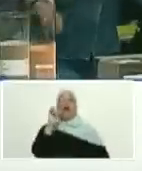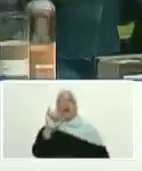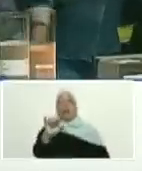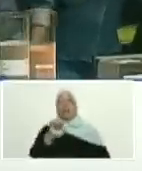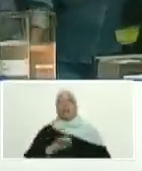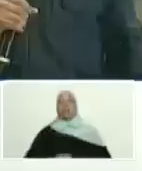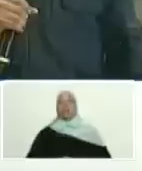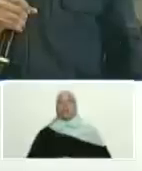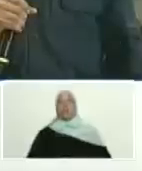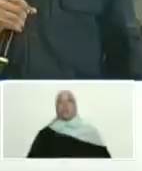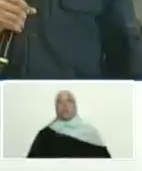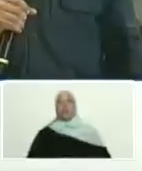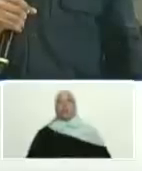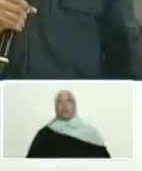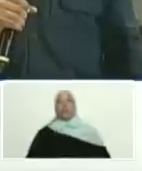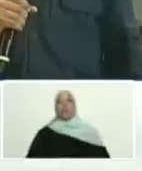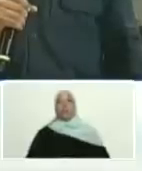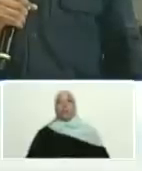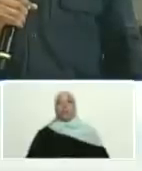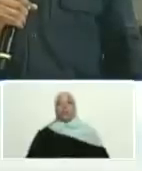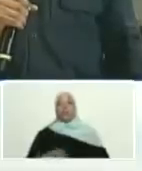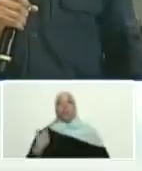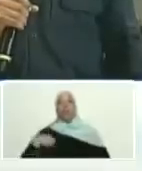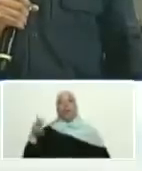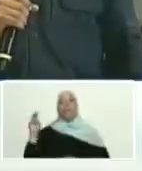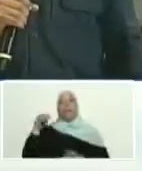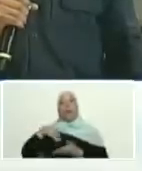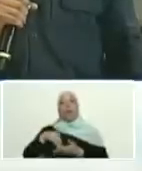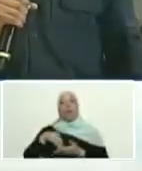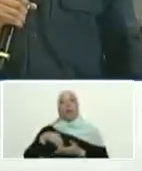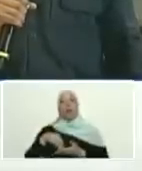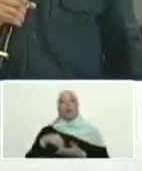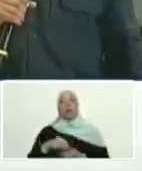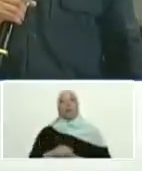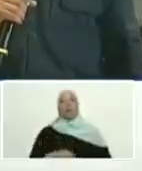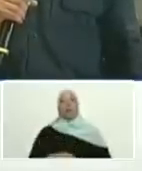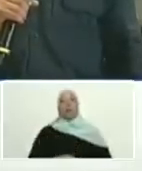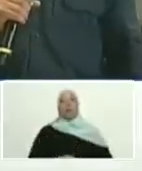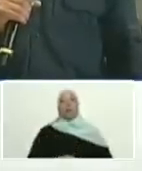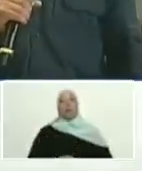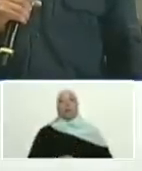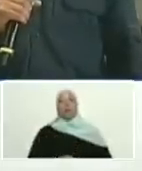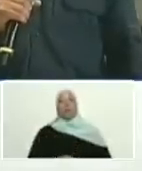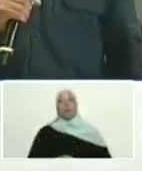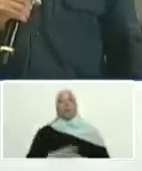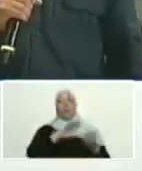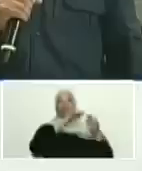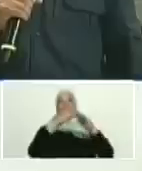desde los valles del Tuy.